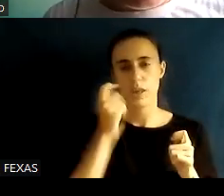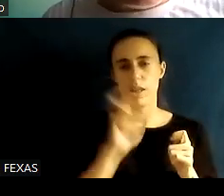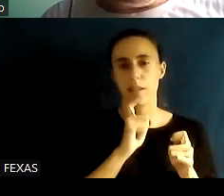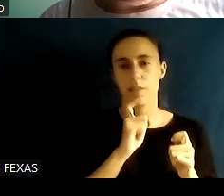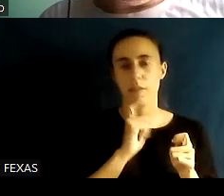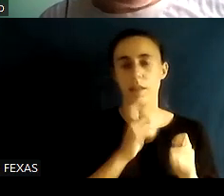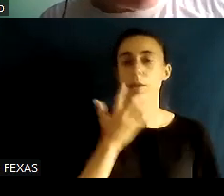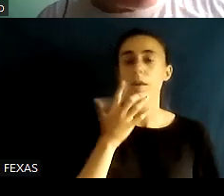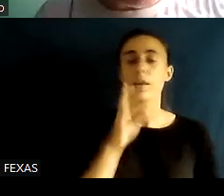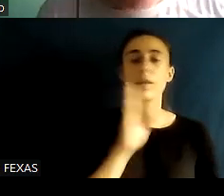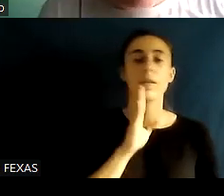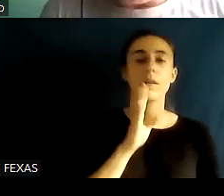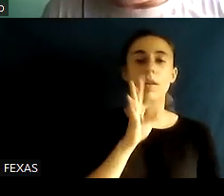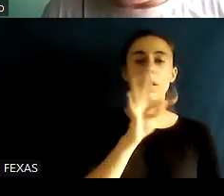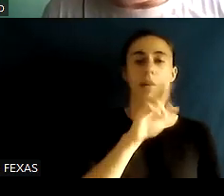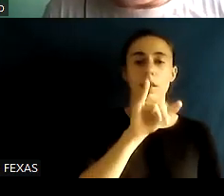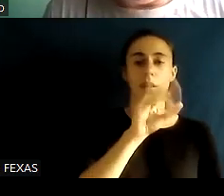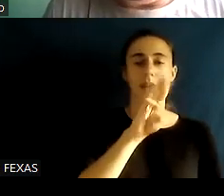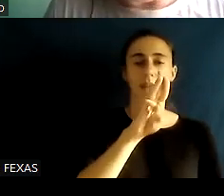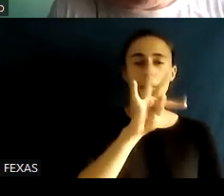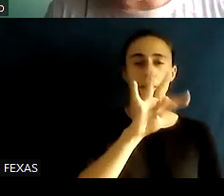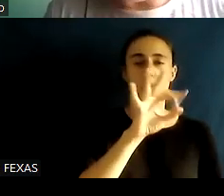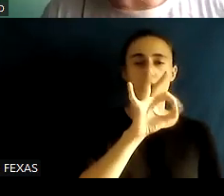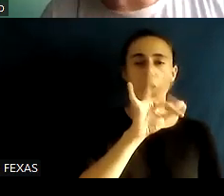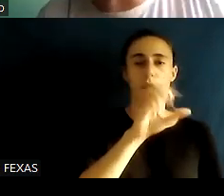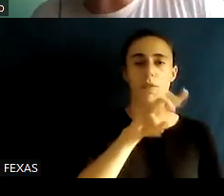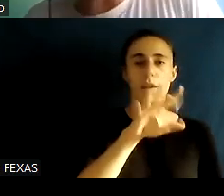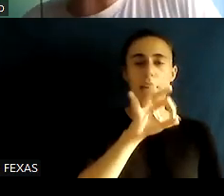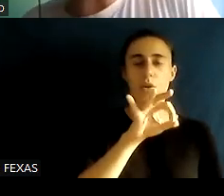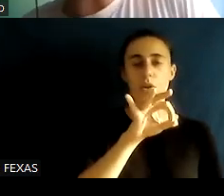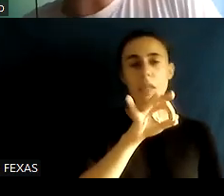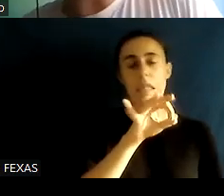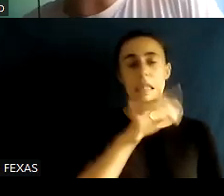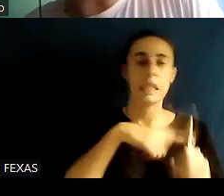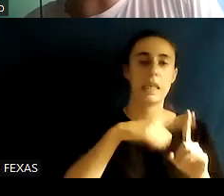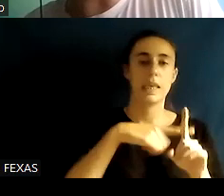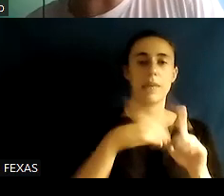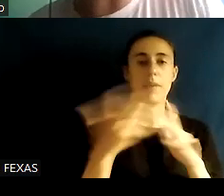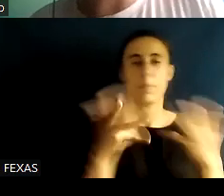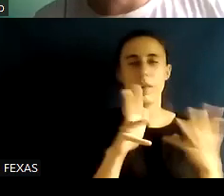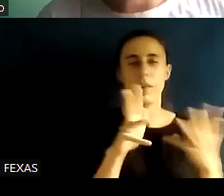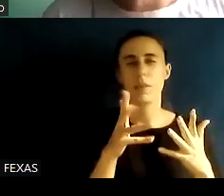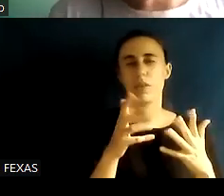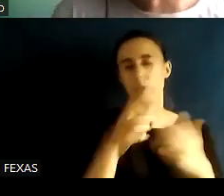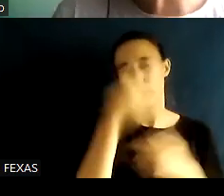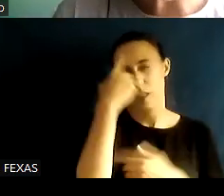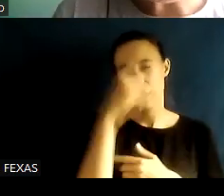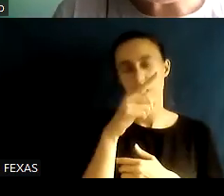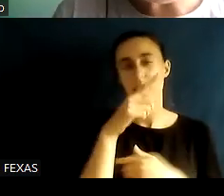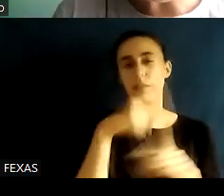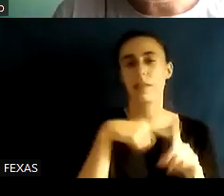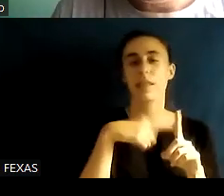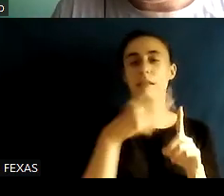caso del triptófano, a una dosis concreta de triptófano, sabes que más o menos vas a obtener una dosis concreta de serotonina. En el caso de